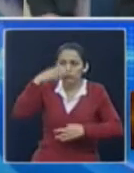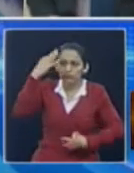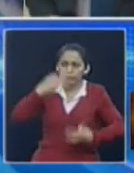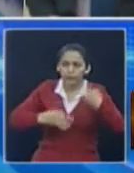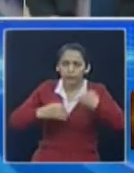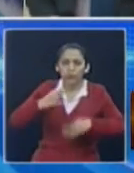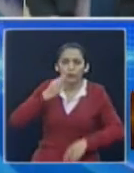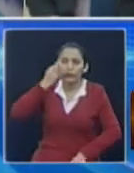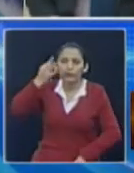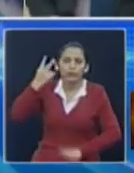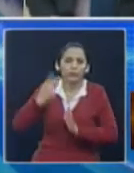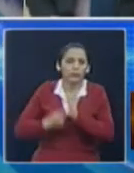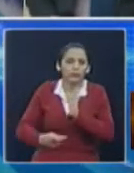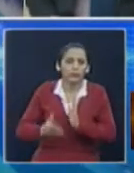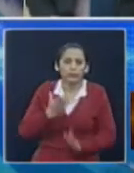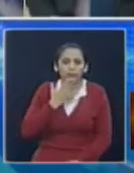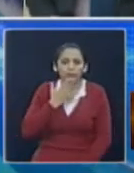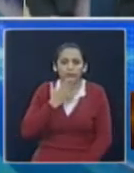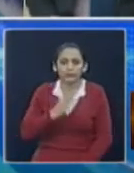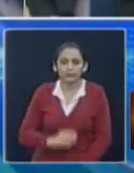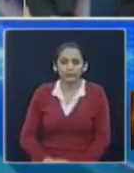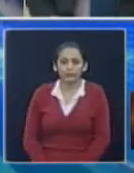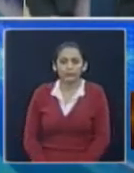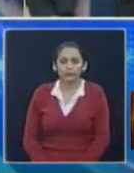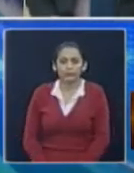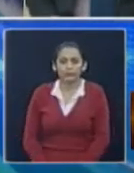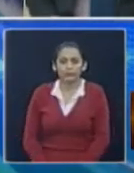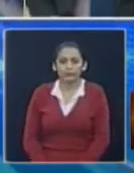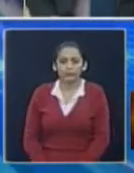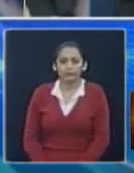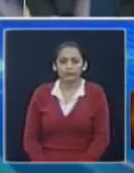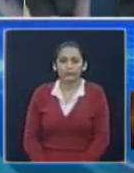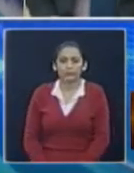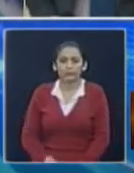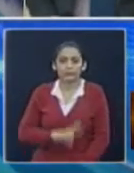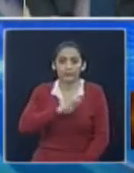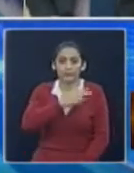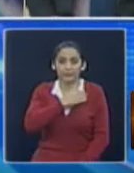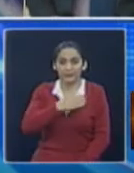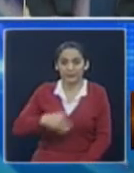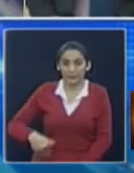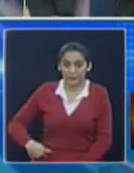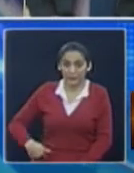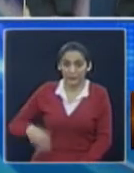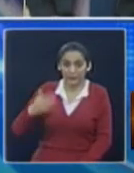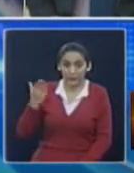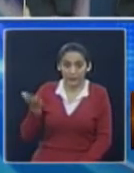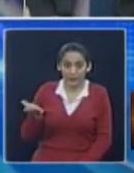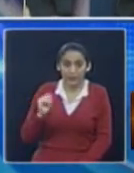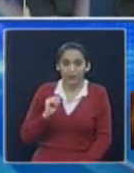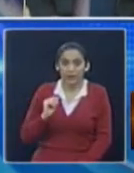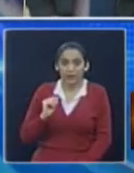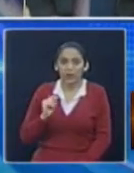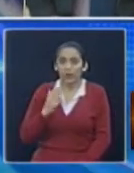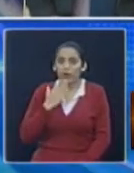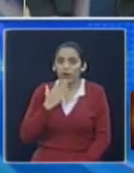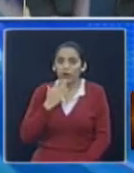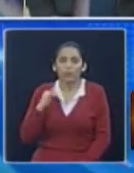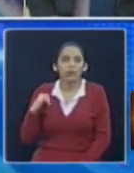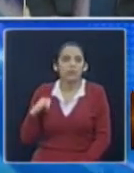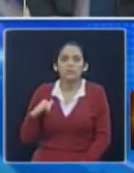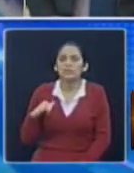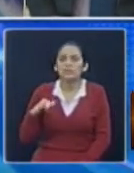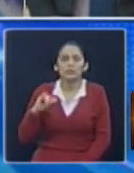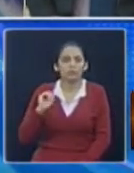esta perspectiva? No pasa nada. El vicepresidente lo seguirá haciendo aún con juicio hasta que haya condena. Solo cuando